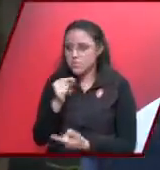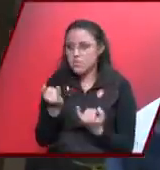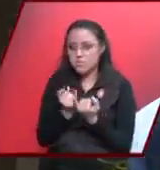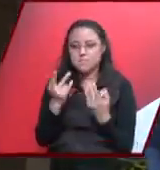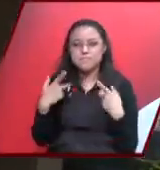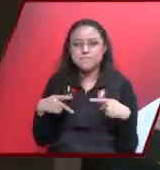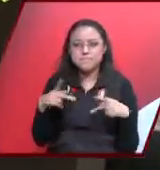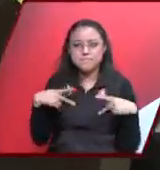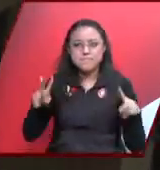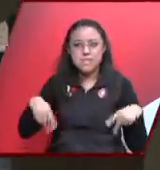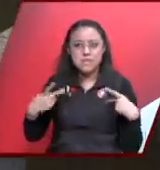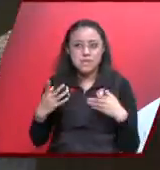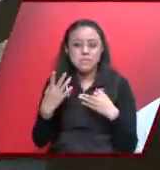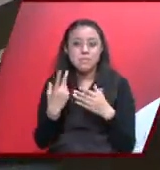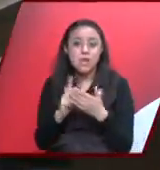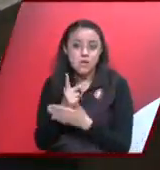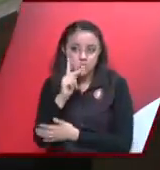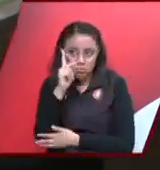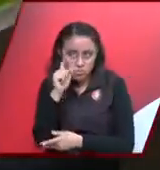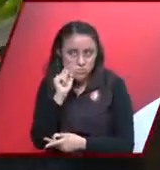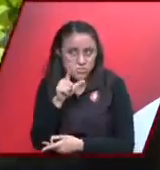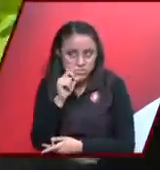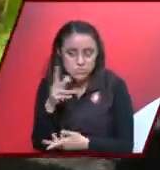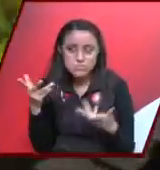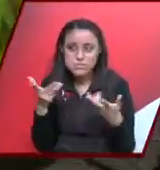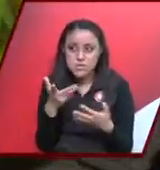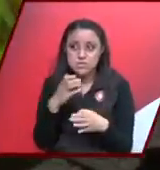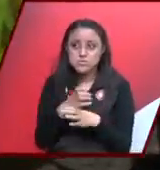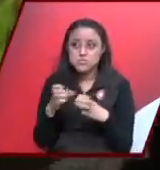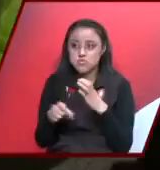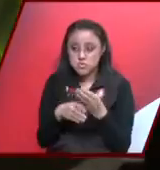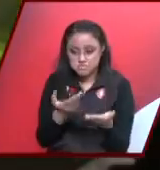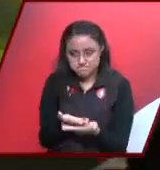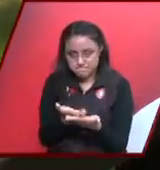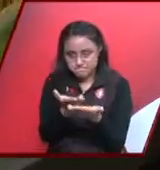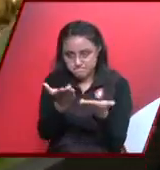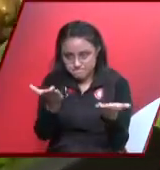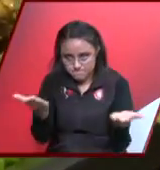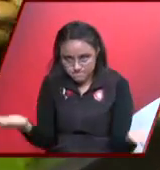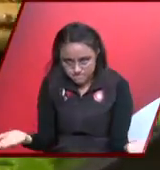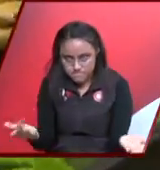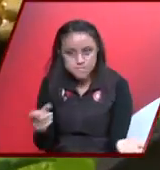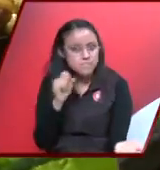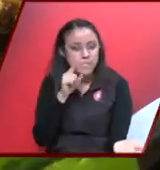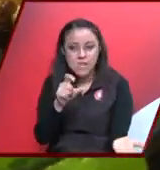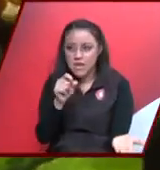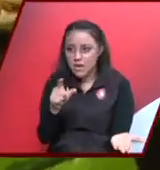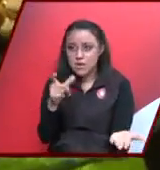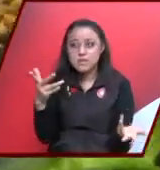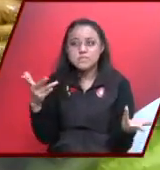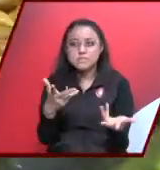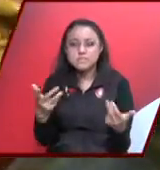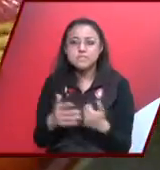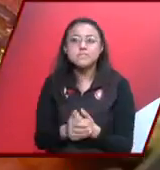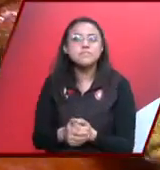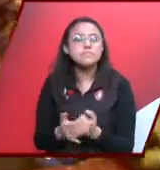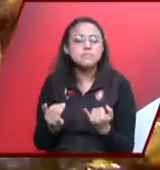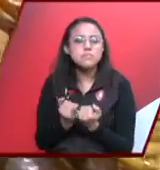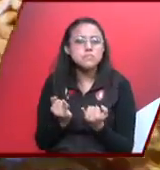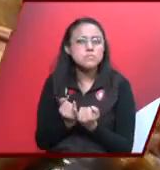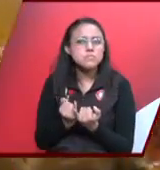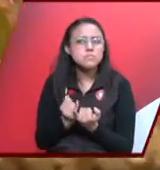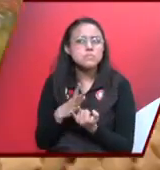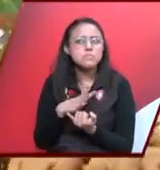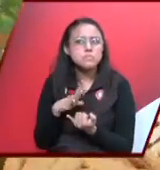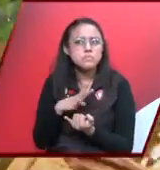la gente que vende sus verduras, que cultiva ahí mismo, que ofrece su producto que ellos mismos cultivan. También